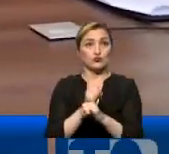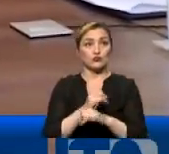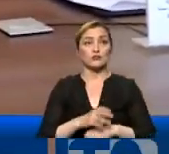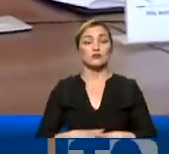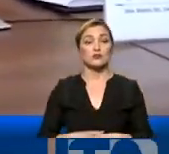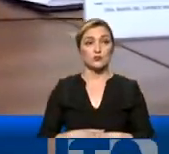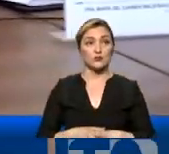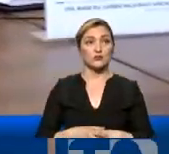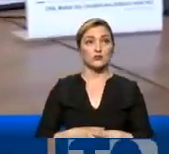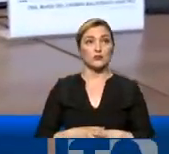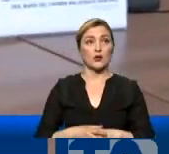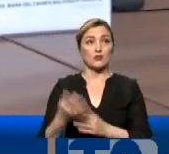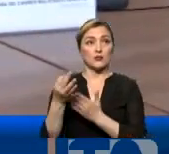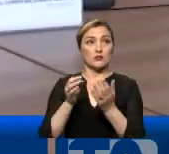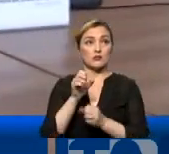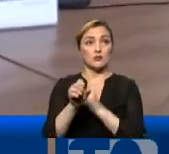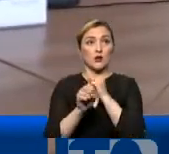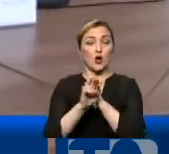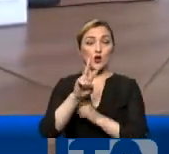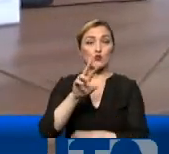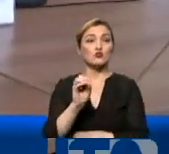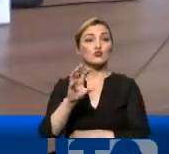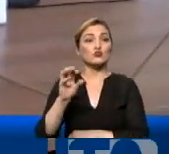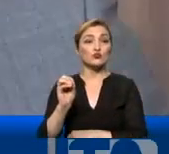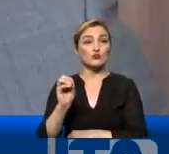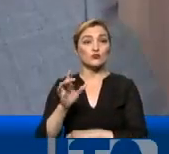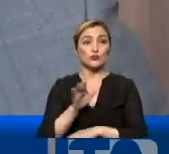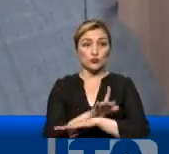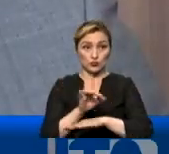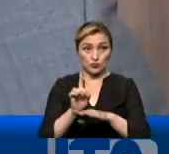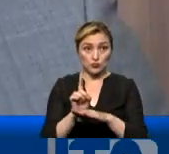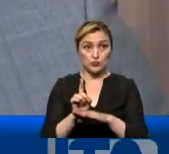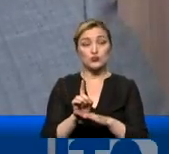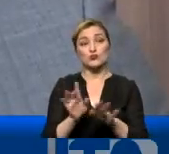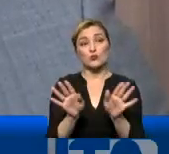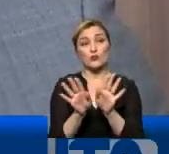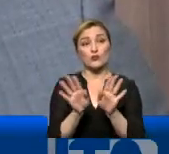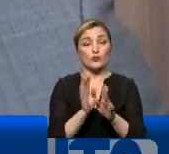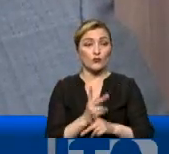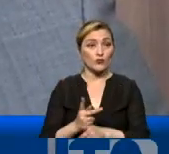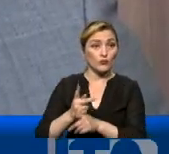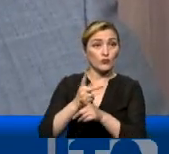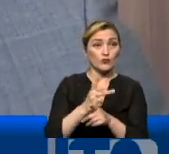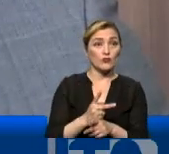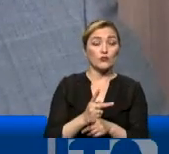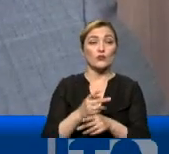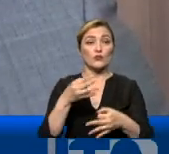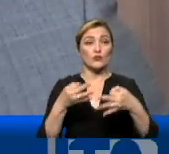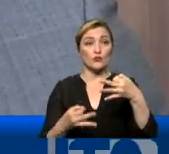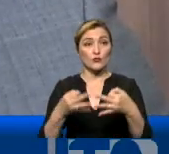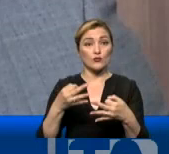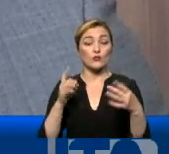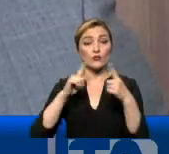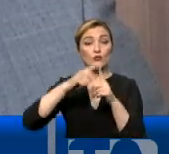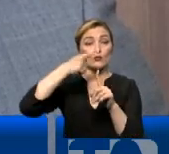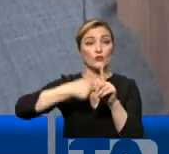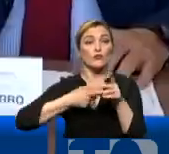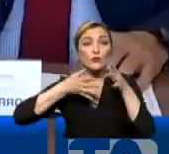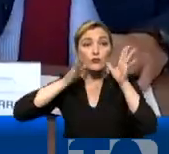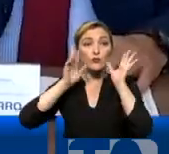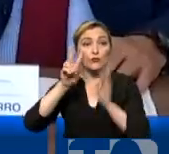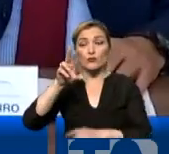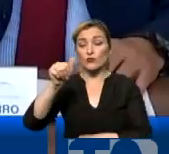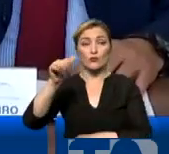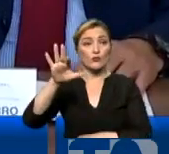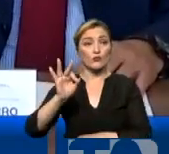el recorte del presupuesto para este año. Según el director general del Consejo de la Judicatura, hasta diciembre del 2019 se desvincularon